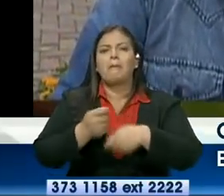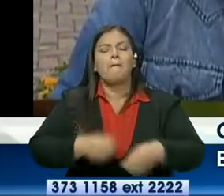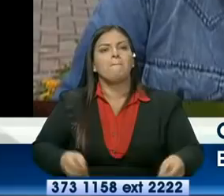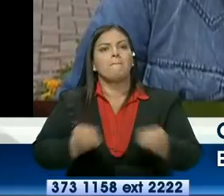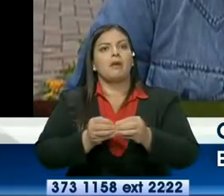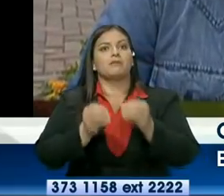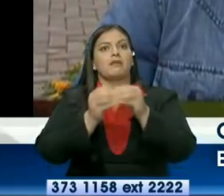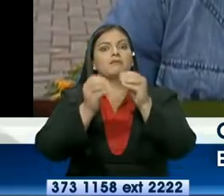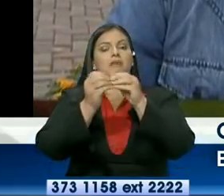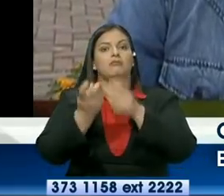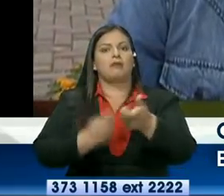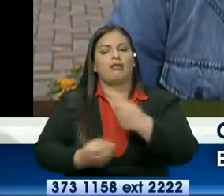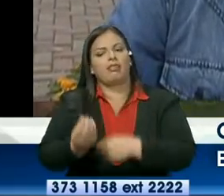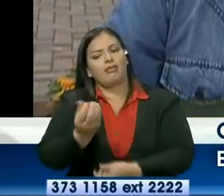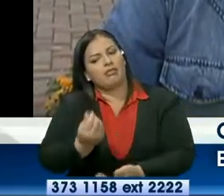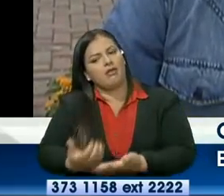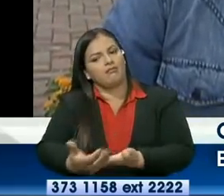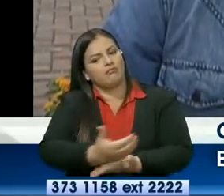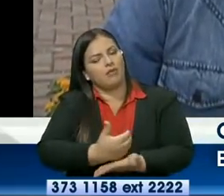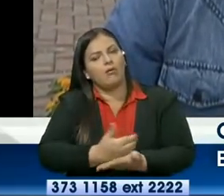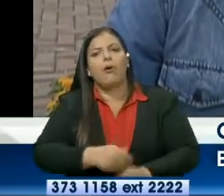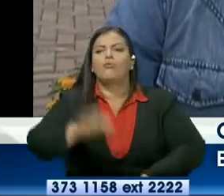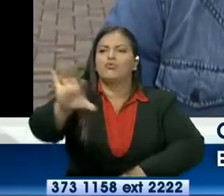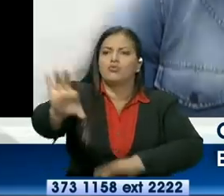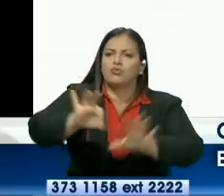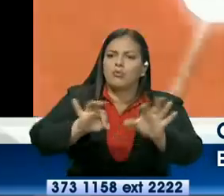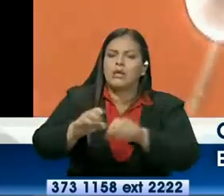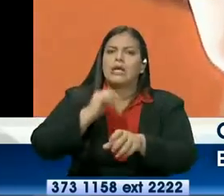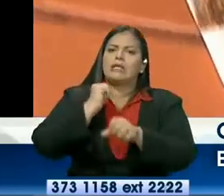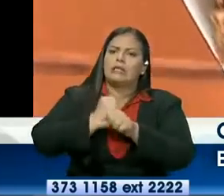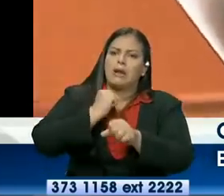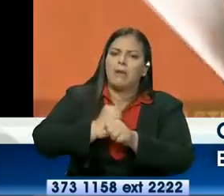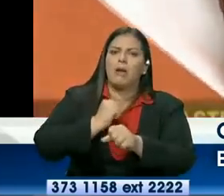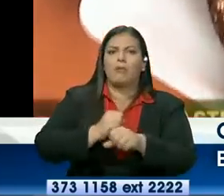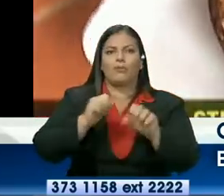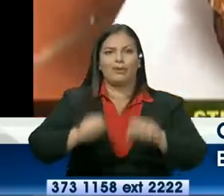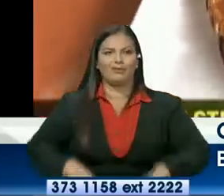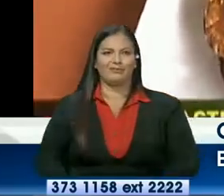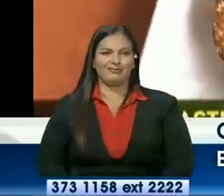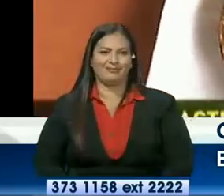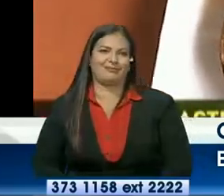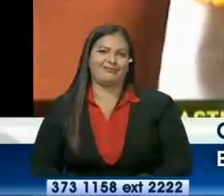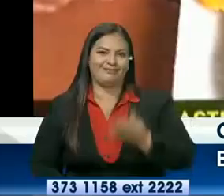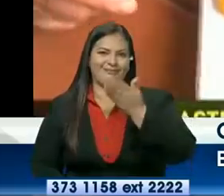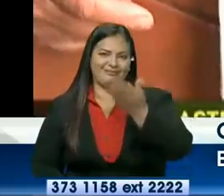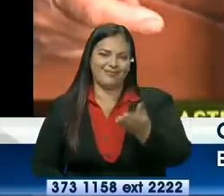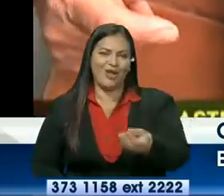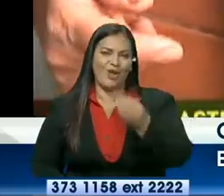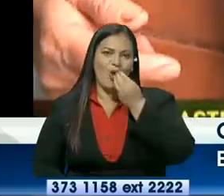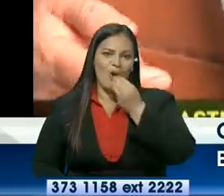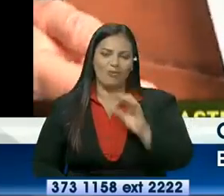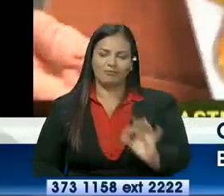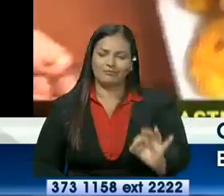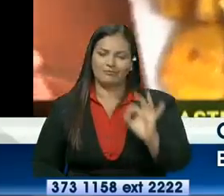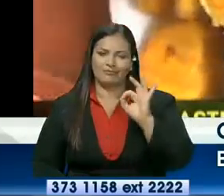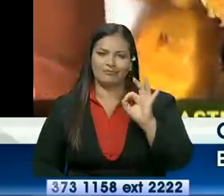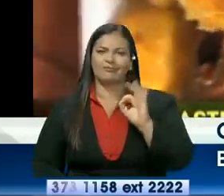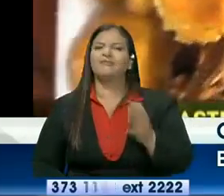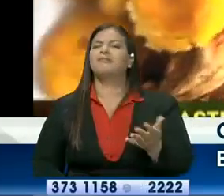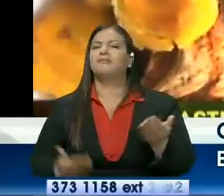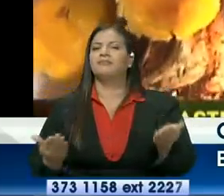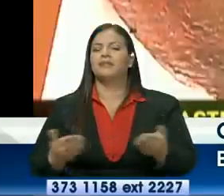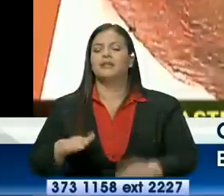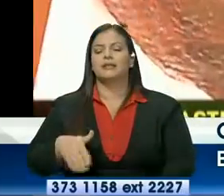generar recursos, trabajo y divisa en nuestro cantón. Y uno de los platos típicos en el Cantón Simón Bolívar es